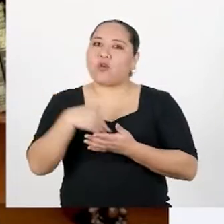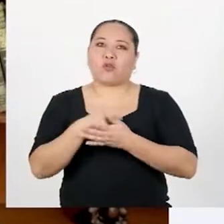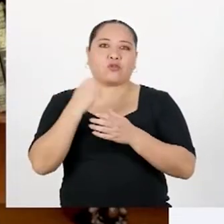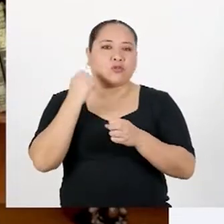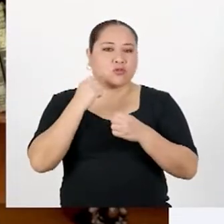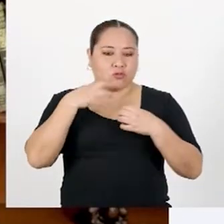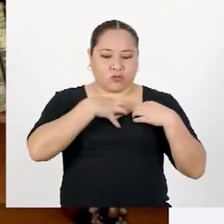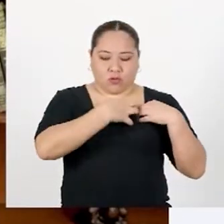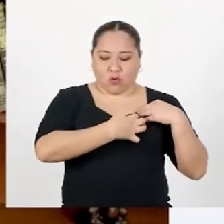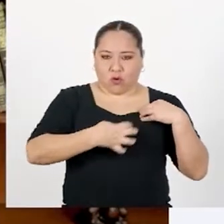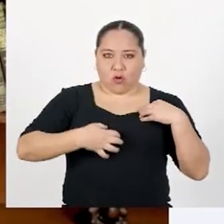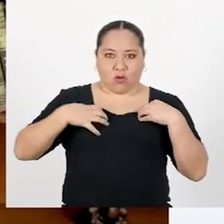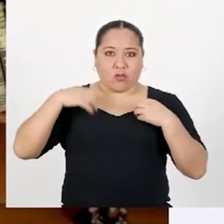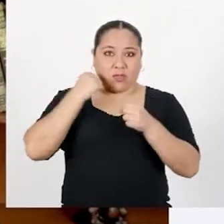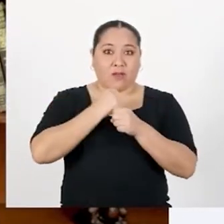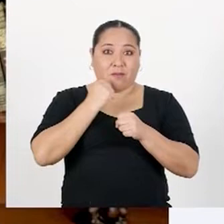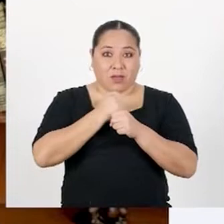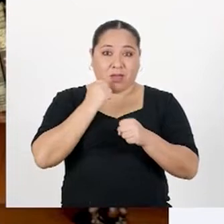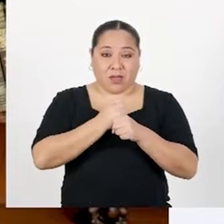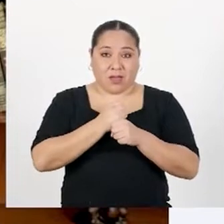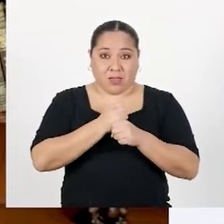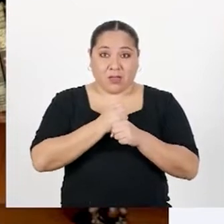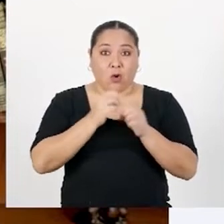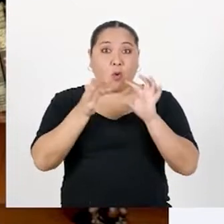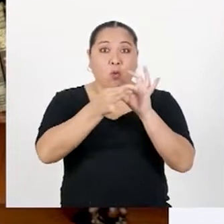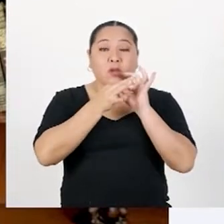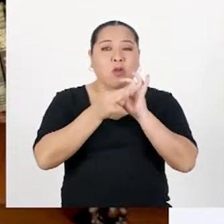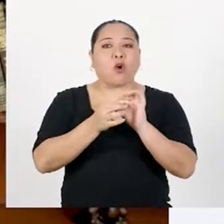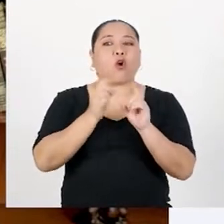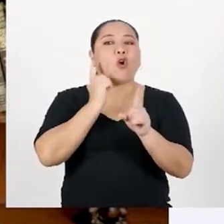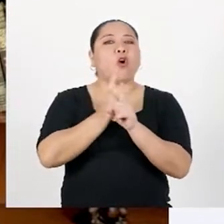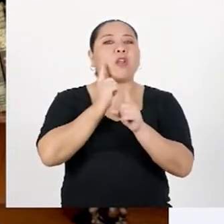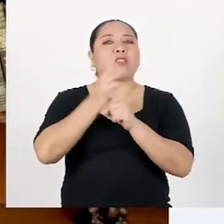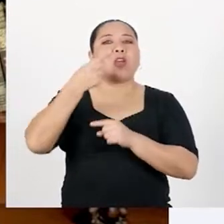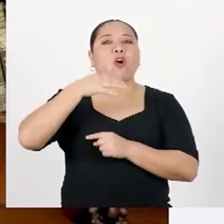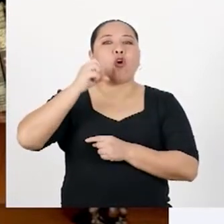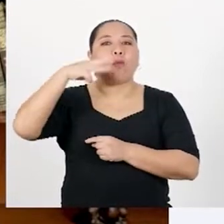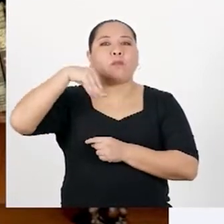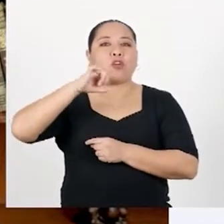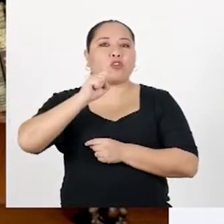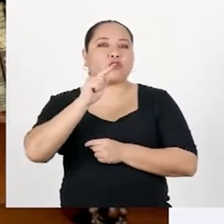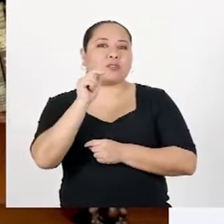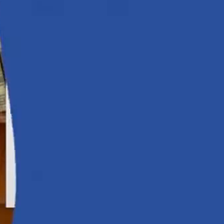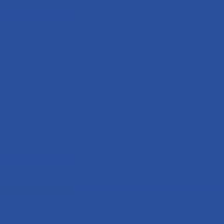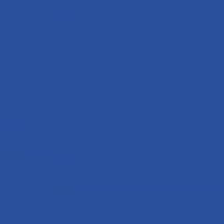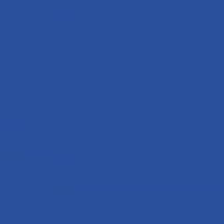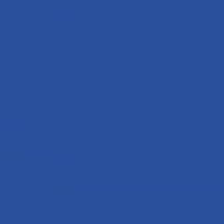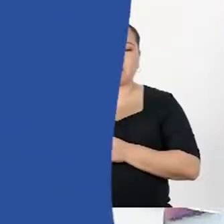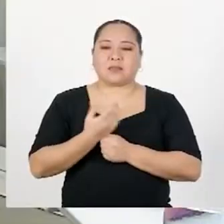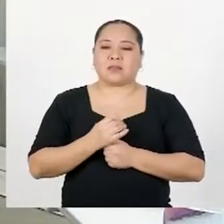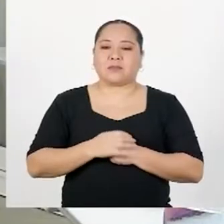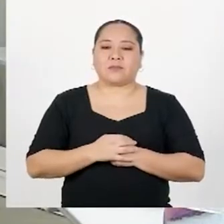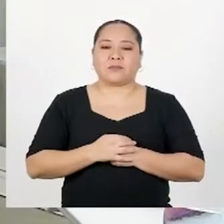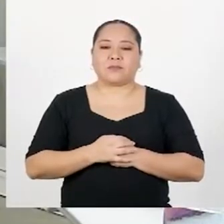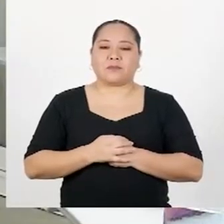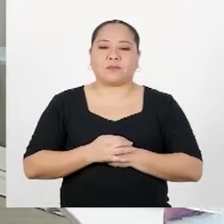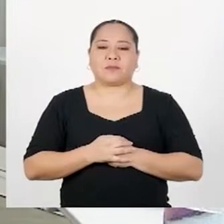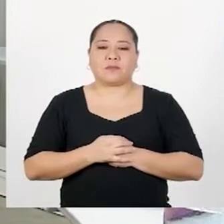trabajan en conjunto para mantener la correcta homeostasis del organismo, como